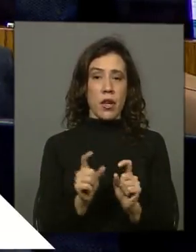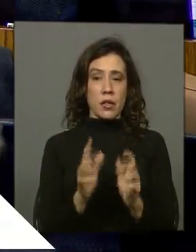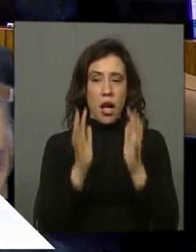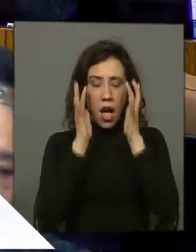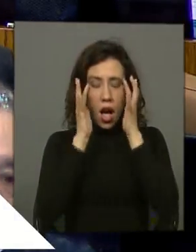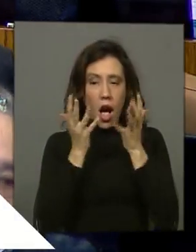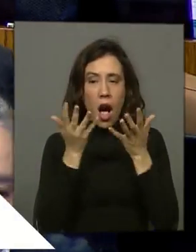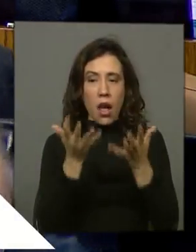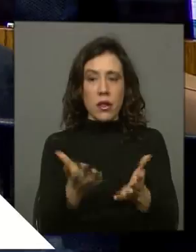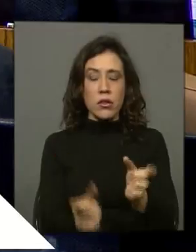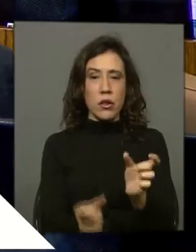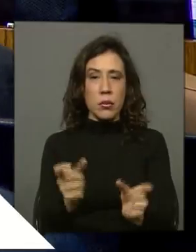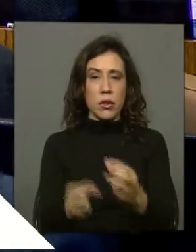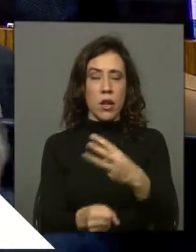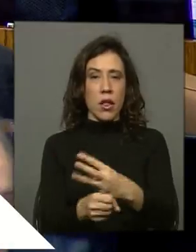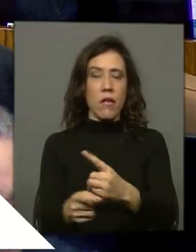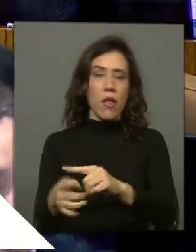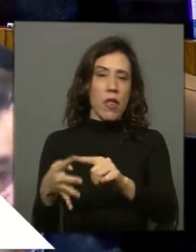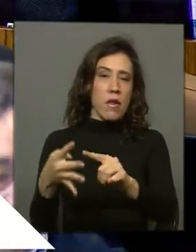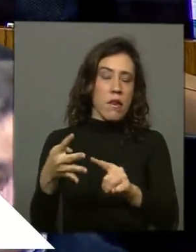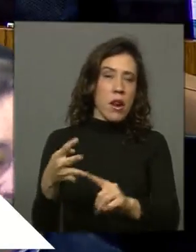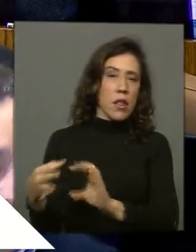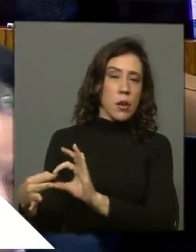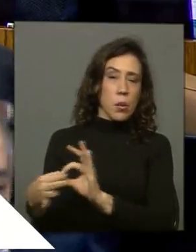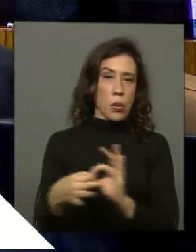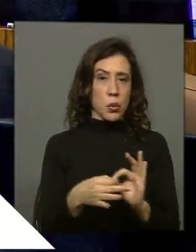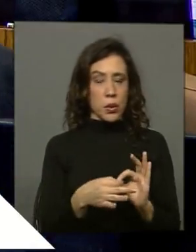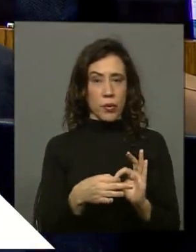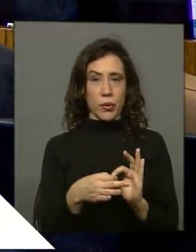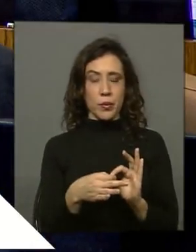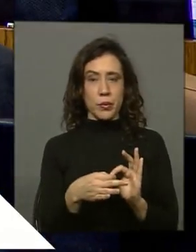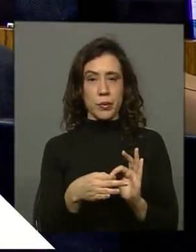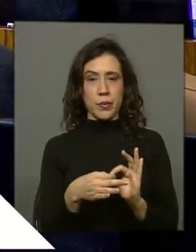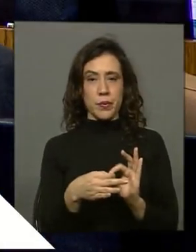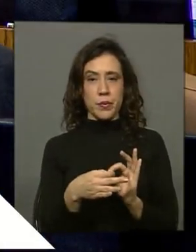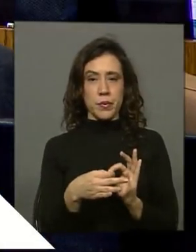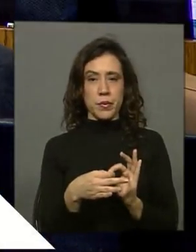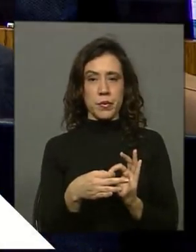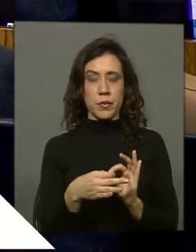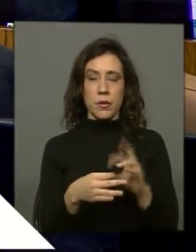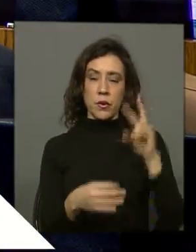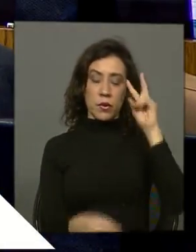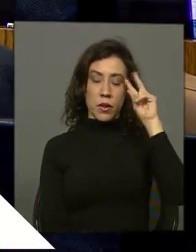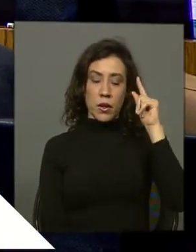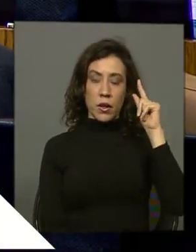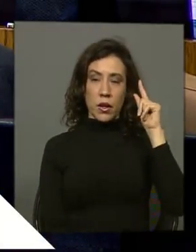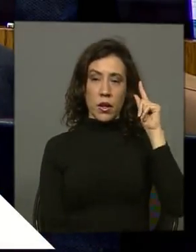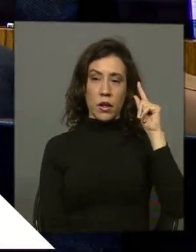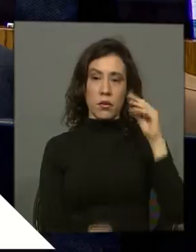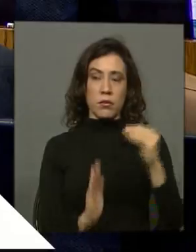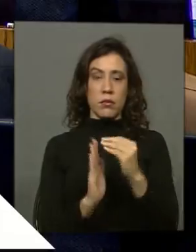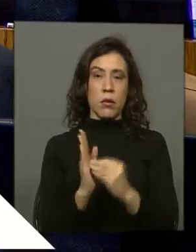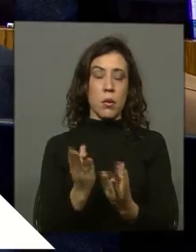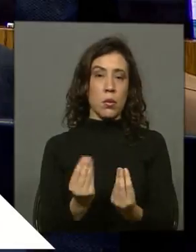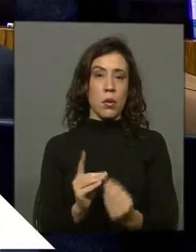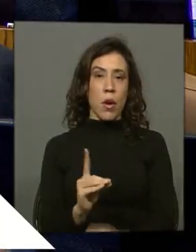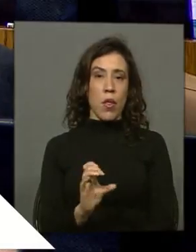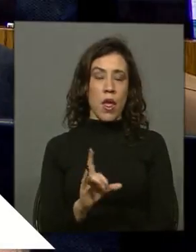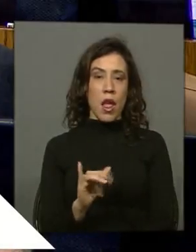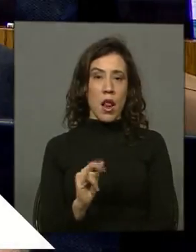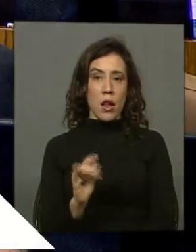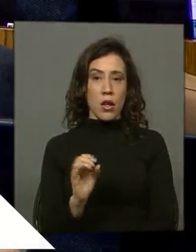atención de los adultos mayores por diferentes circunstancias se han creado o se han tipificado muchos delitos